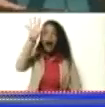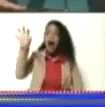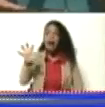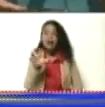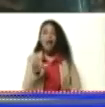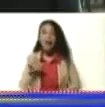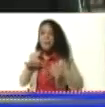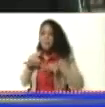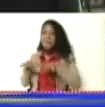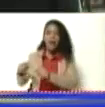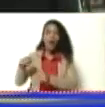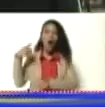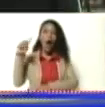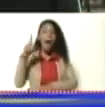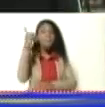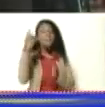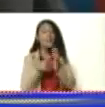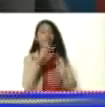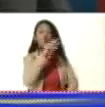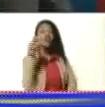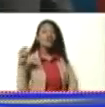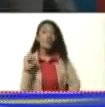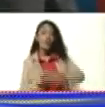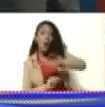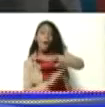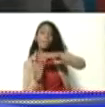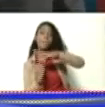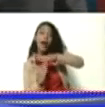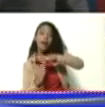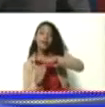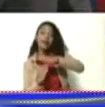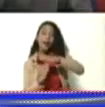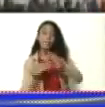un imperio que tiene 1.200 bases militares en el mundo.